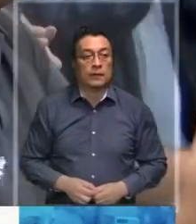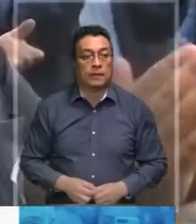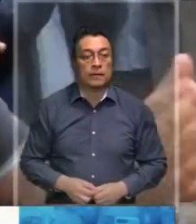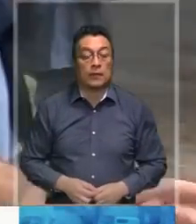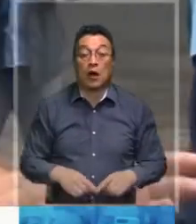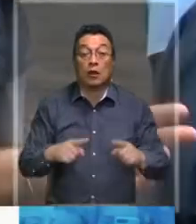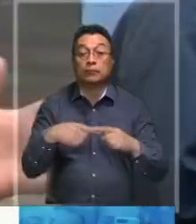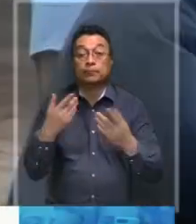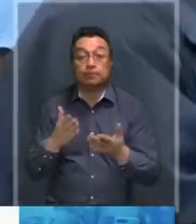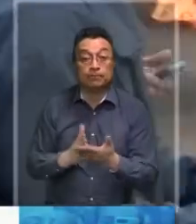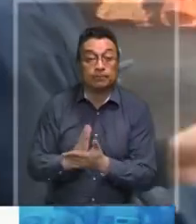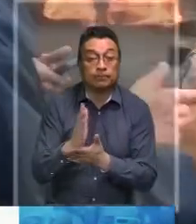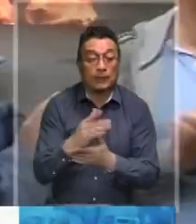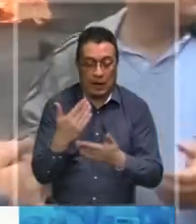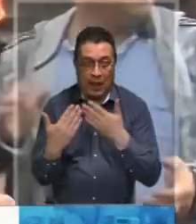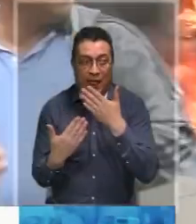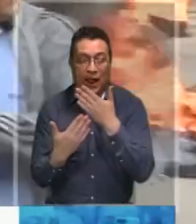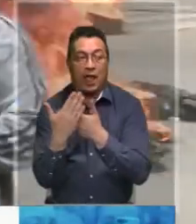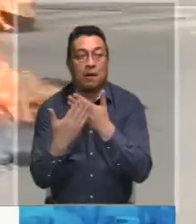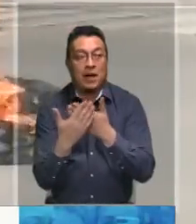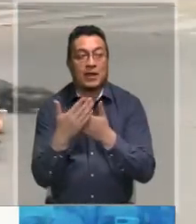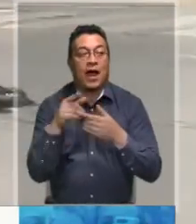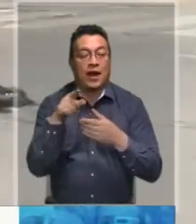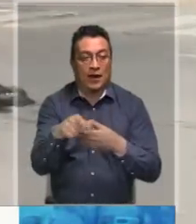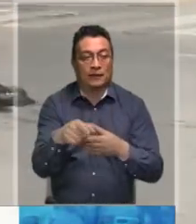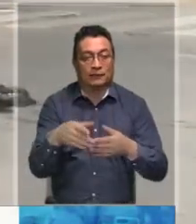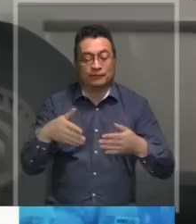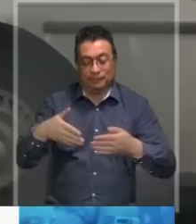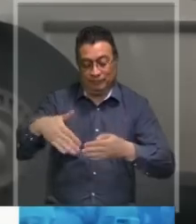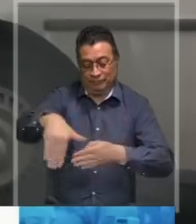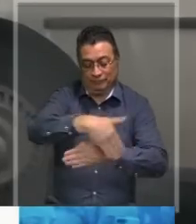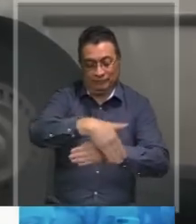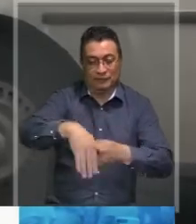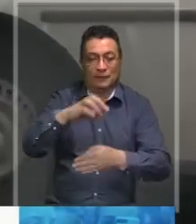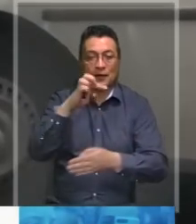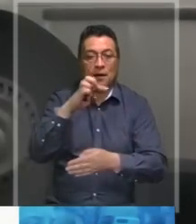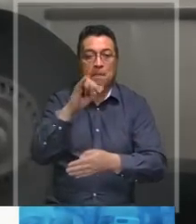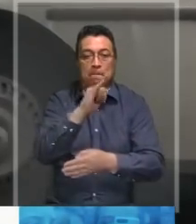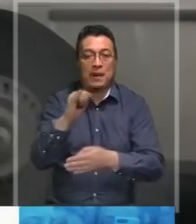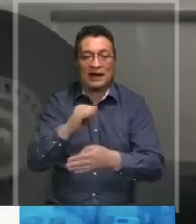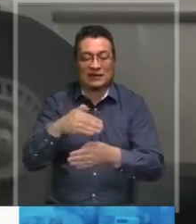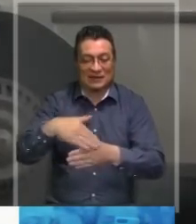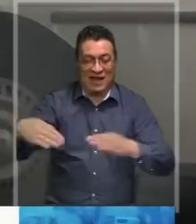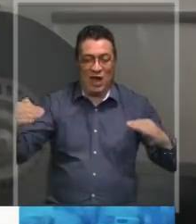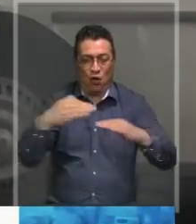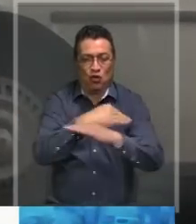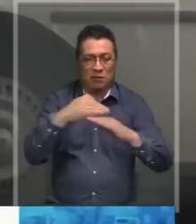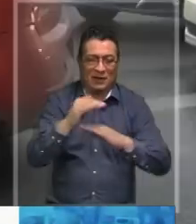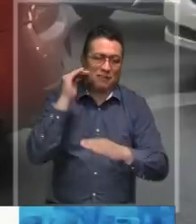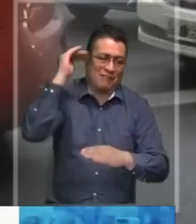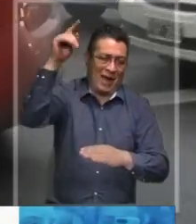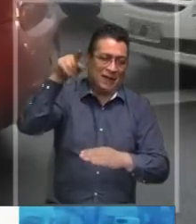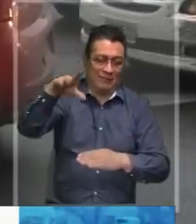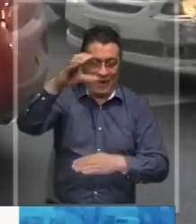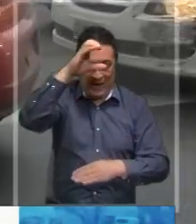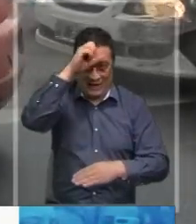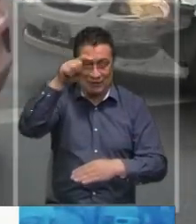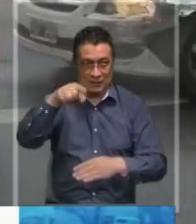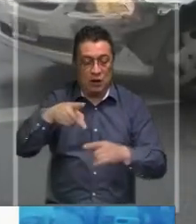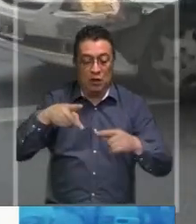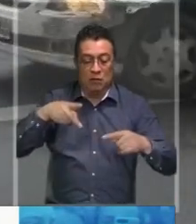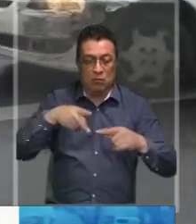Todo comenzó a primera hora de esta mañana en una intersección de la avenida General Paz, la principal autopista de la capital trasandina, que fue cortada